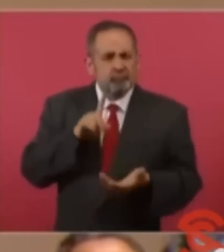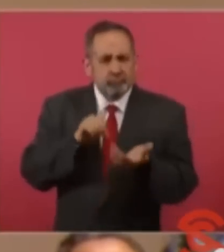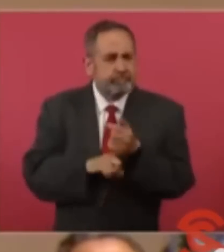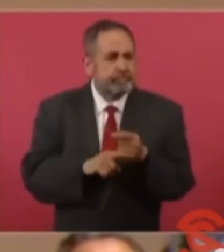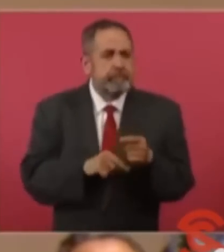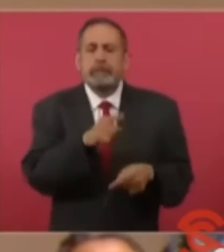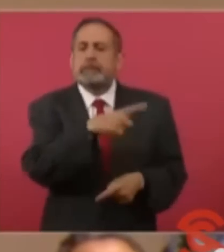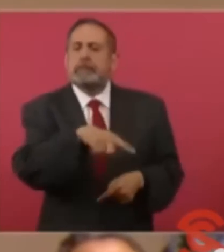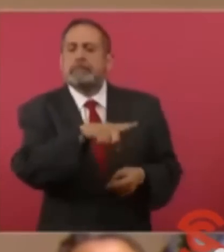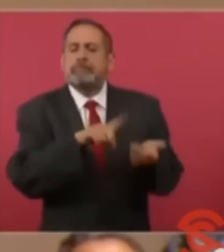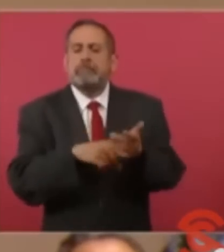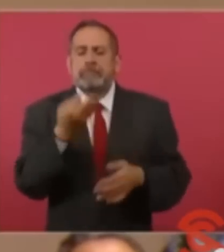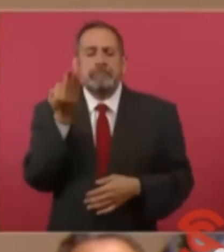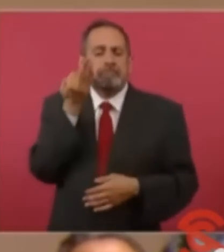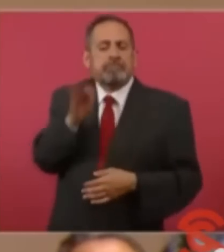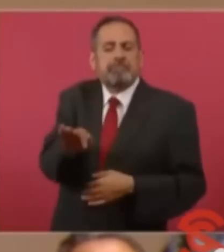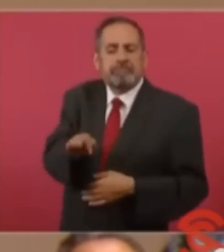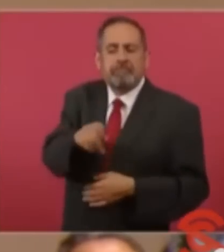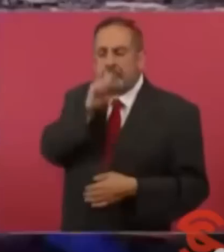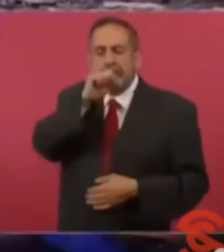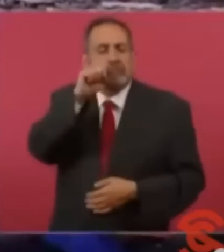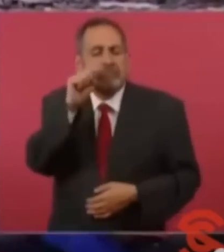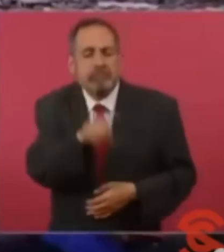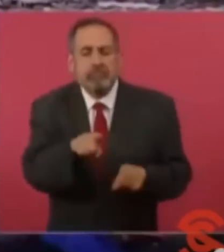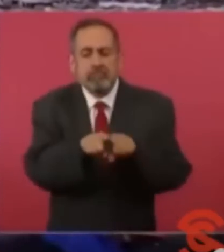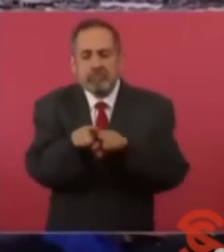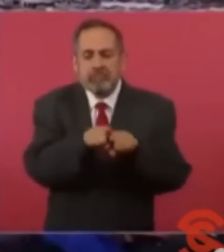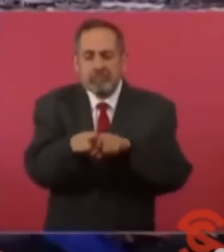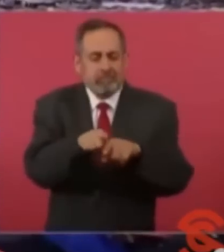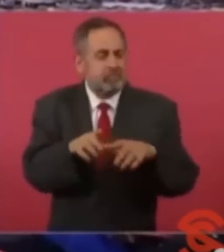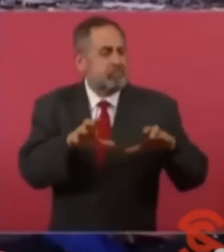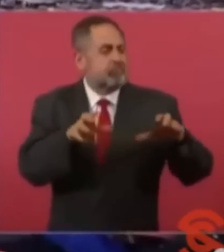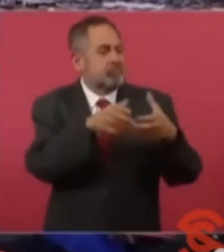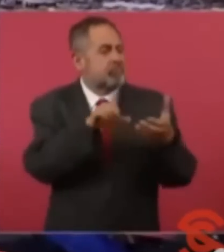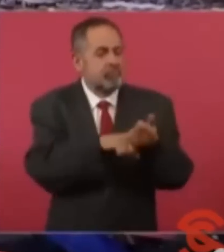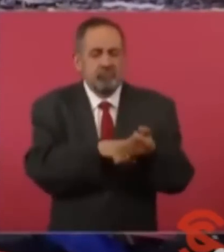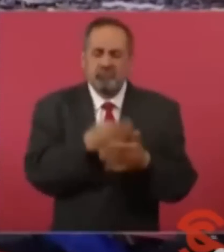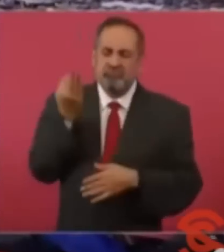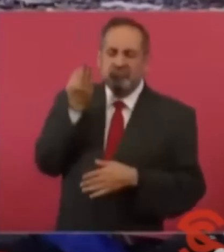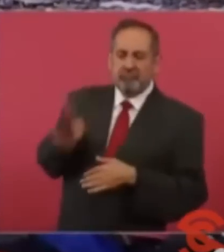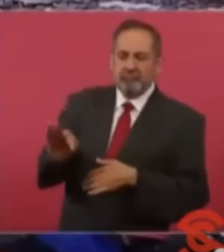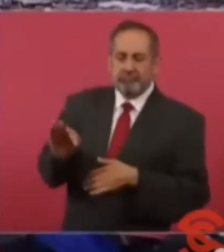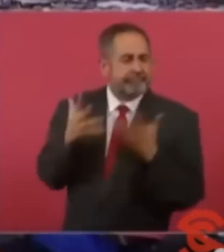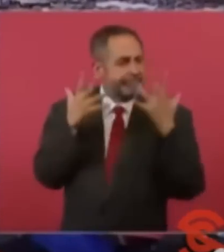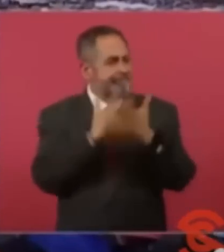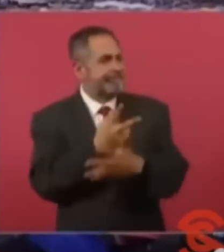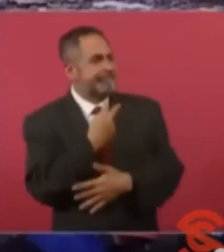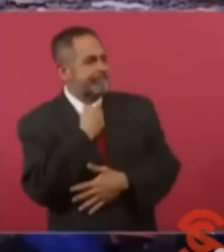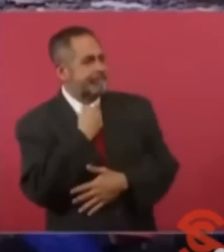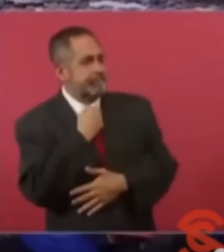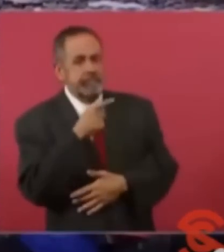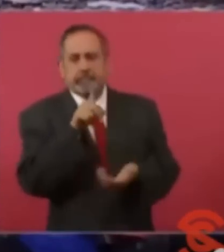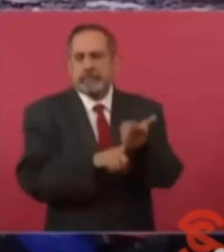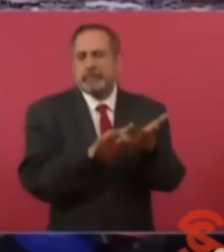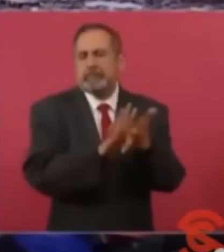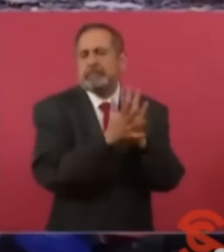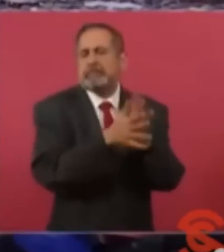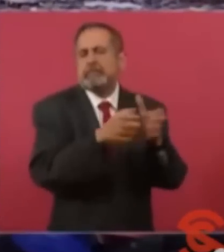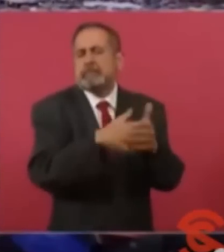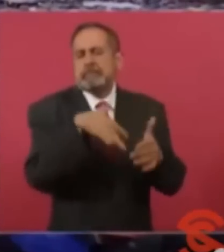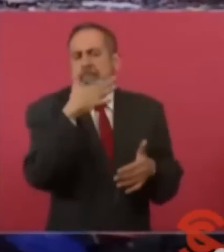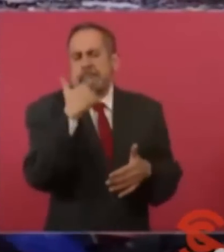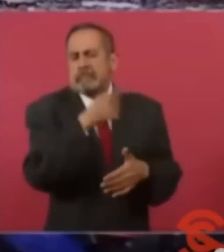la traición de sus propios hermanos de clase y de una pandilla de